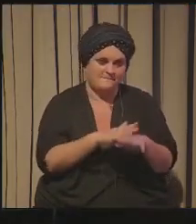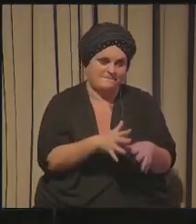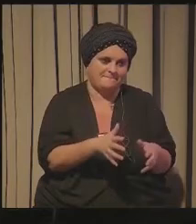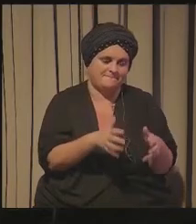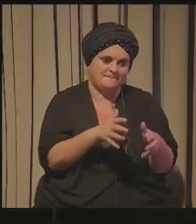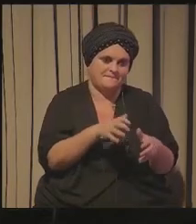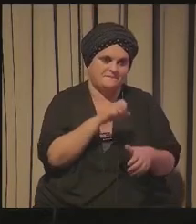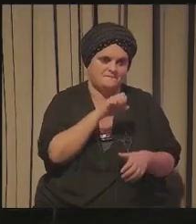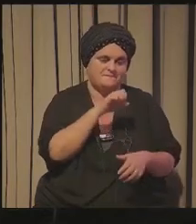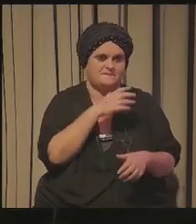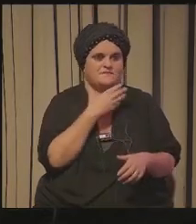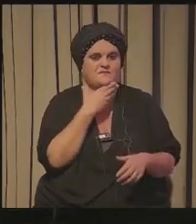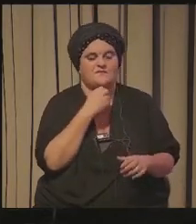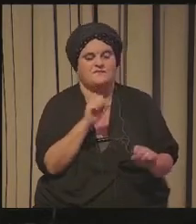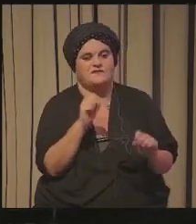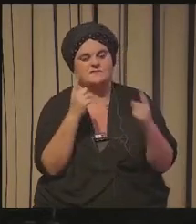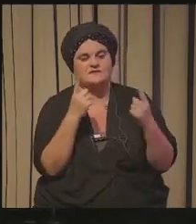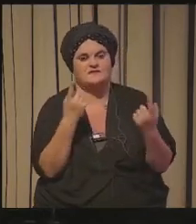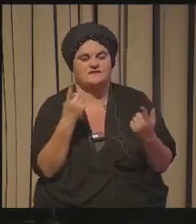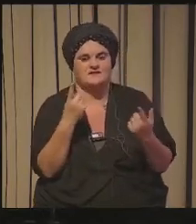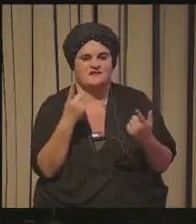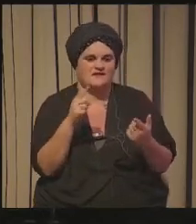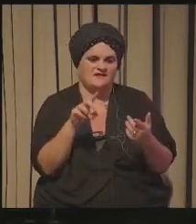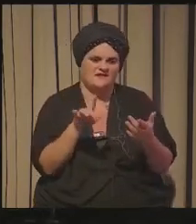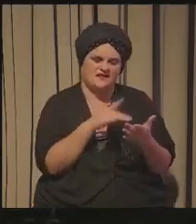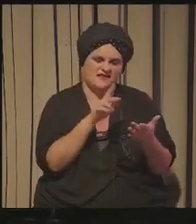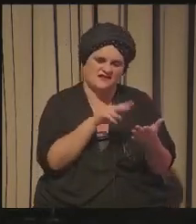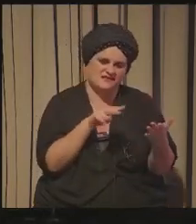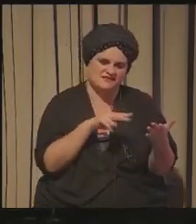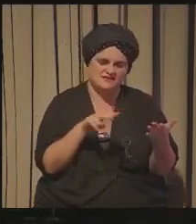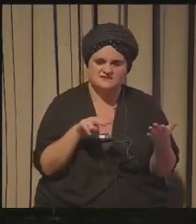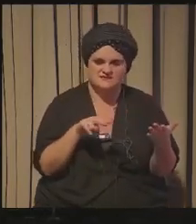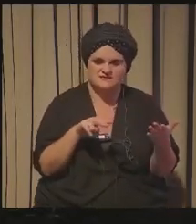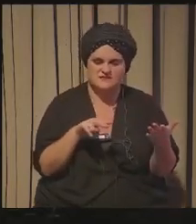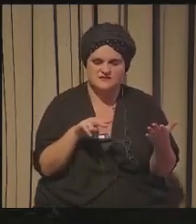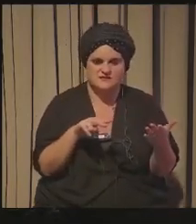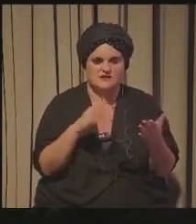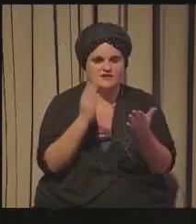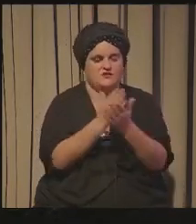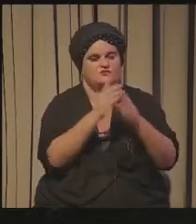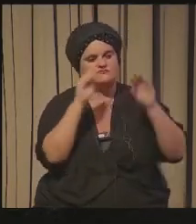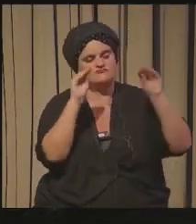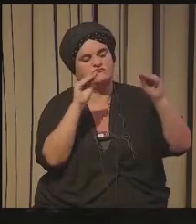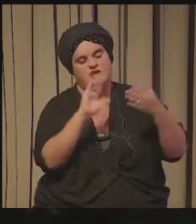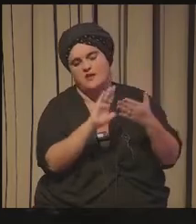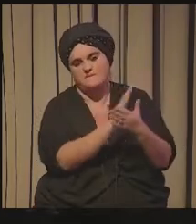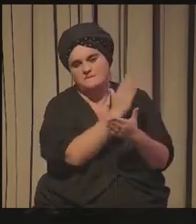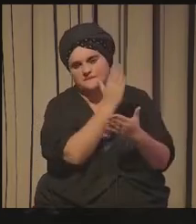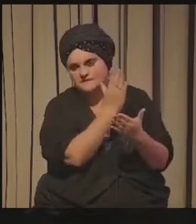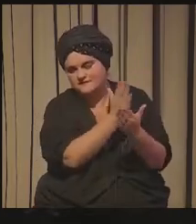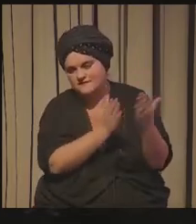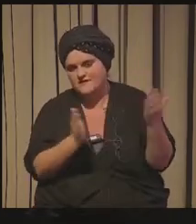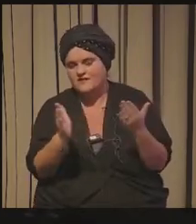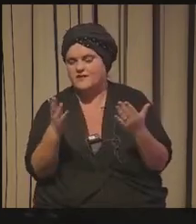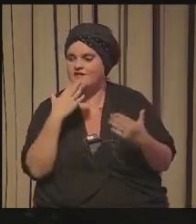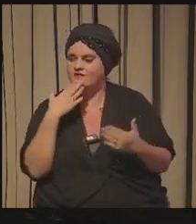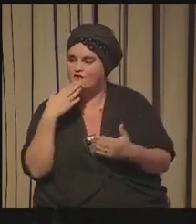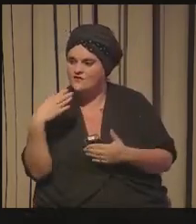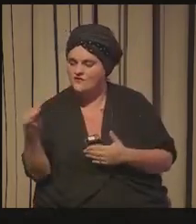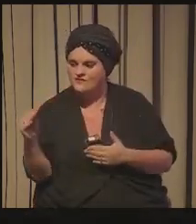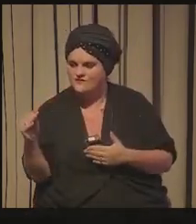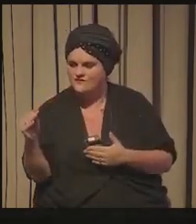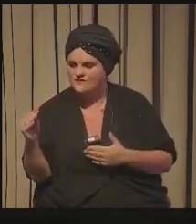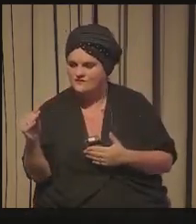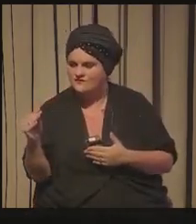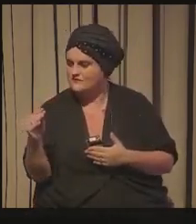de los hechos, de los libros de texto y de las lecciones, digamos, y decir que estos jóvenes, ¿de dónde